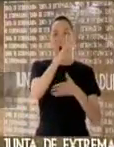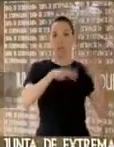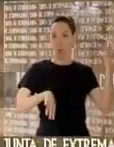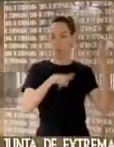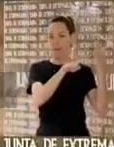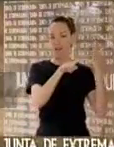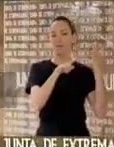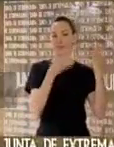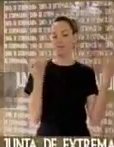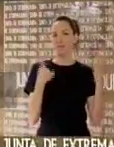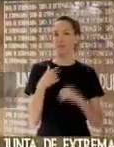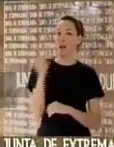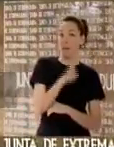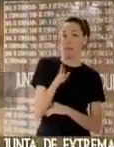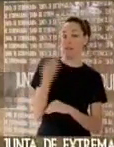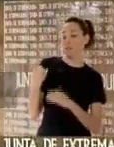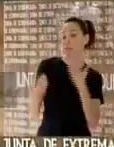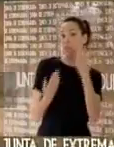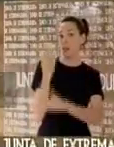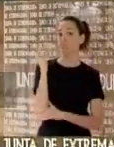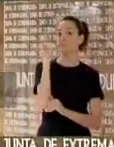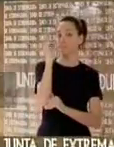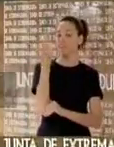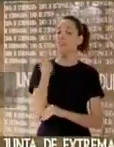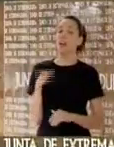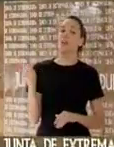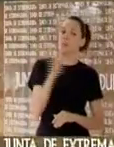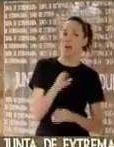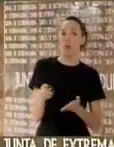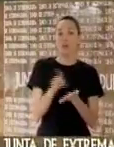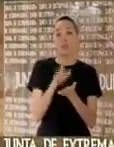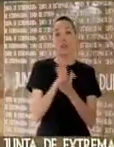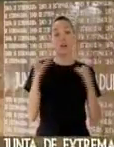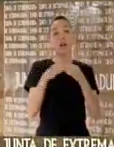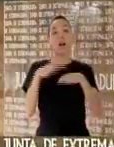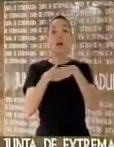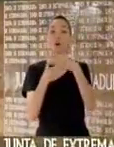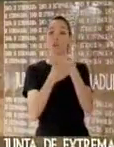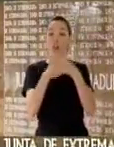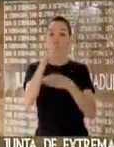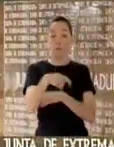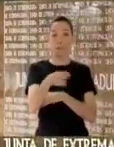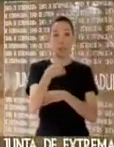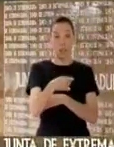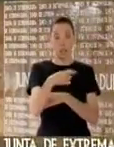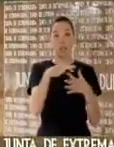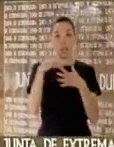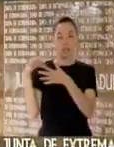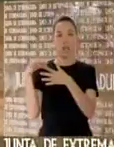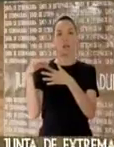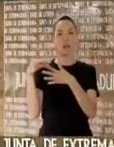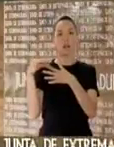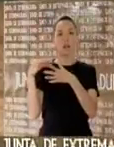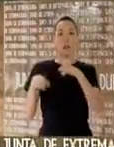Ya lo dije el otro día y lo repito hoy, el apoyo del Gobierno que presido al Gobierno de España y